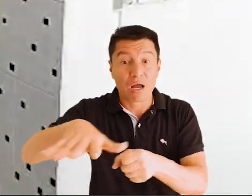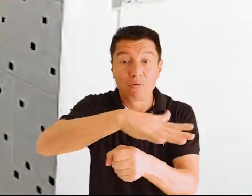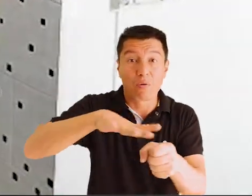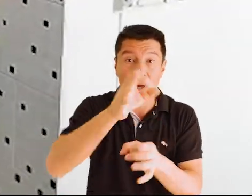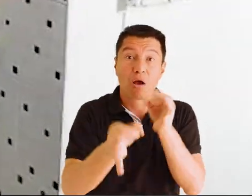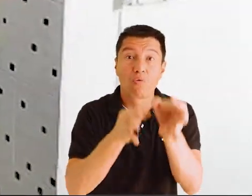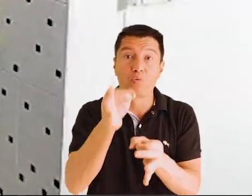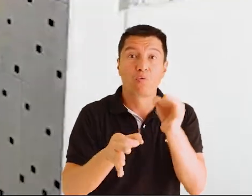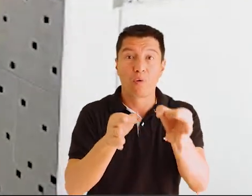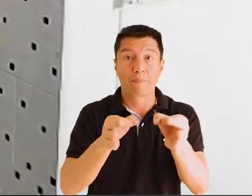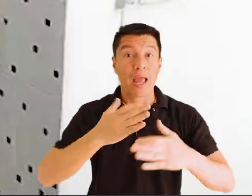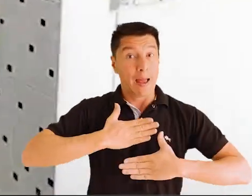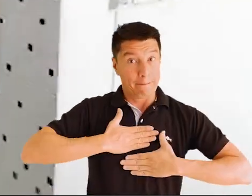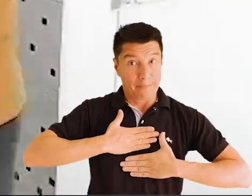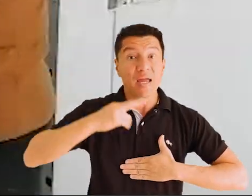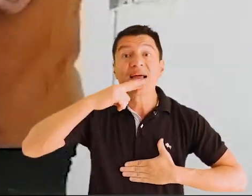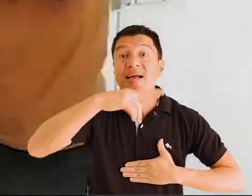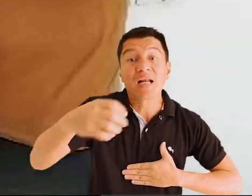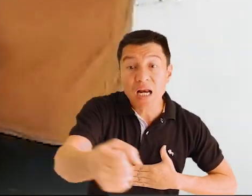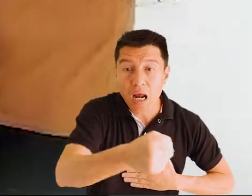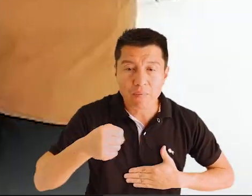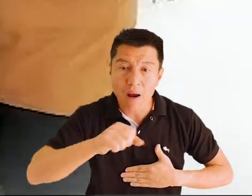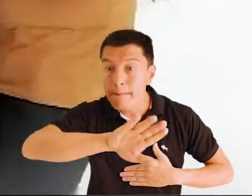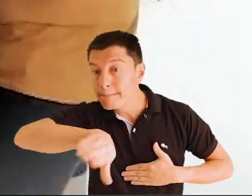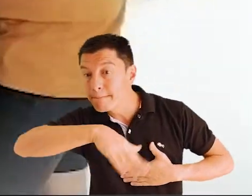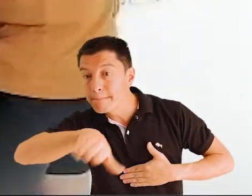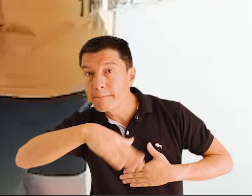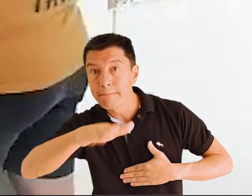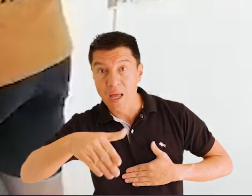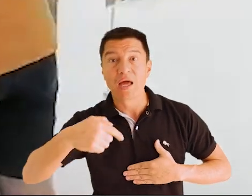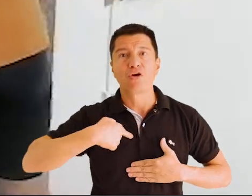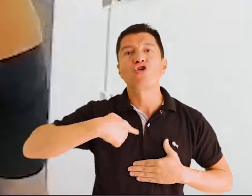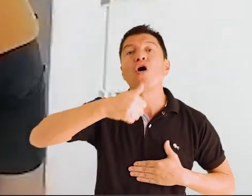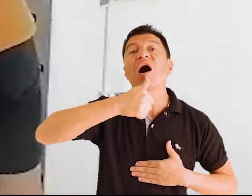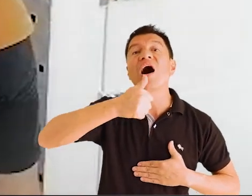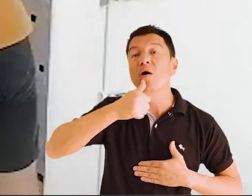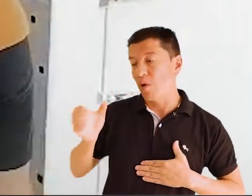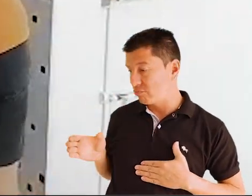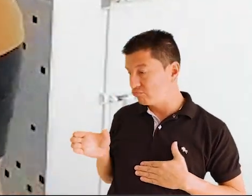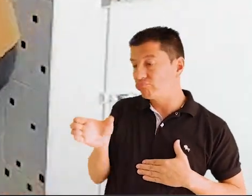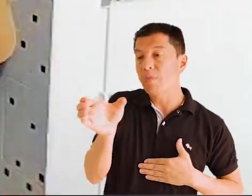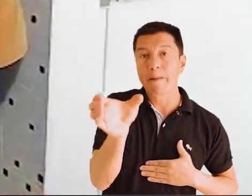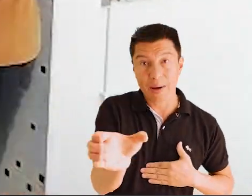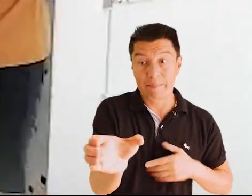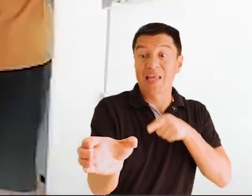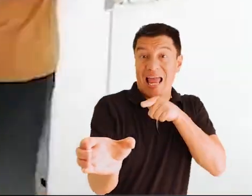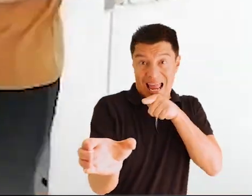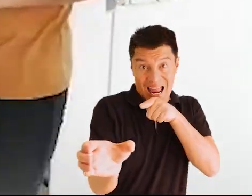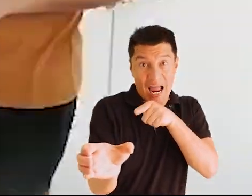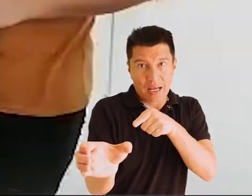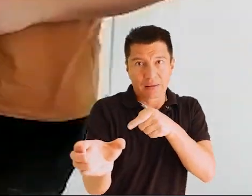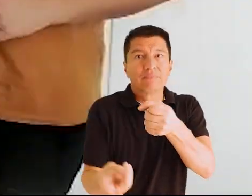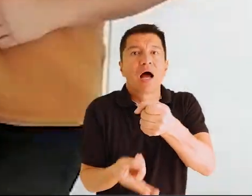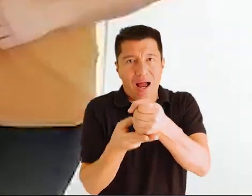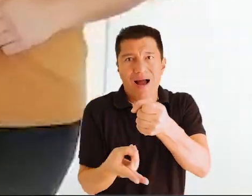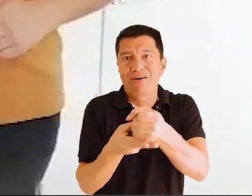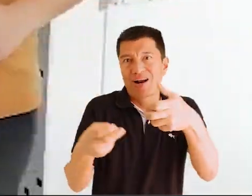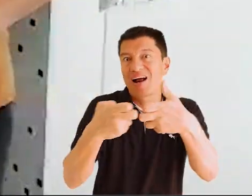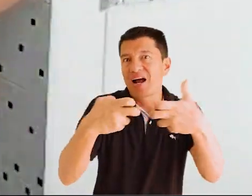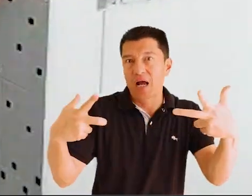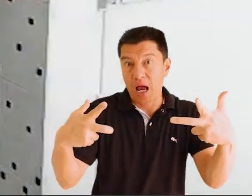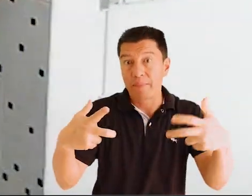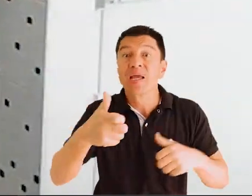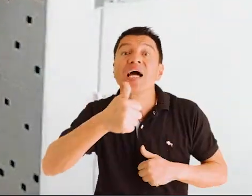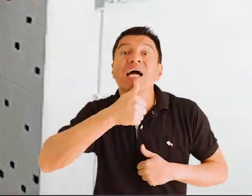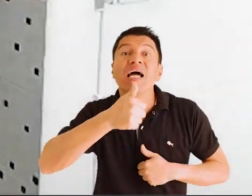naturaleza cuando veo que mi nevera ya está medio vacía. Coloco en su interior un recipiente con agua que me permitirá ahorrar